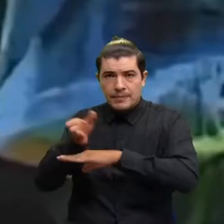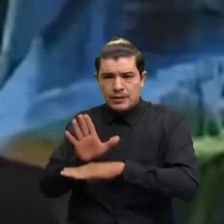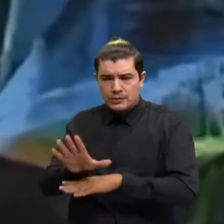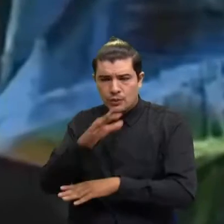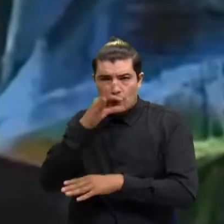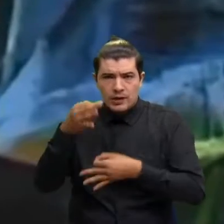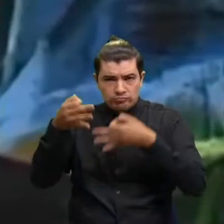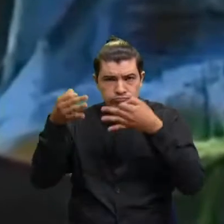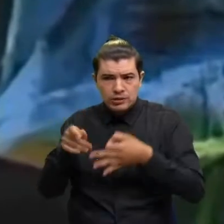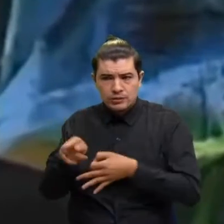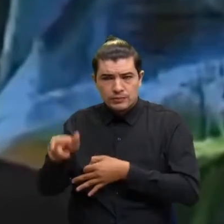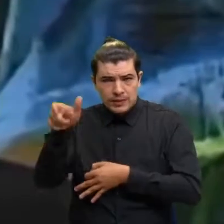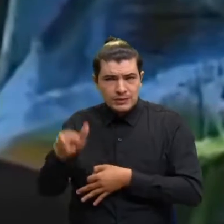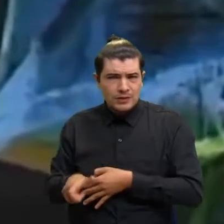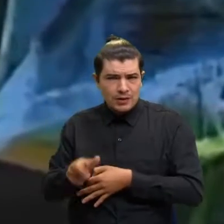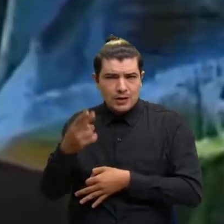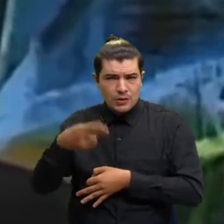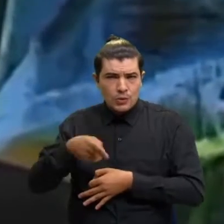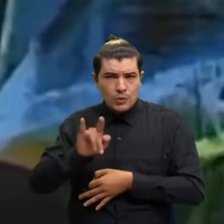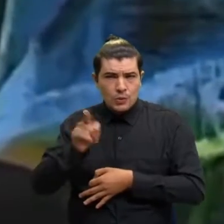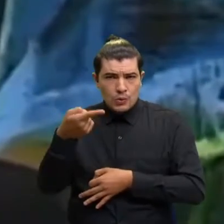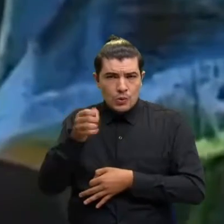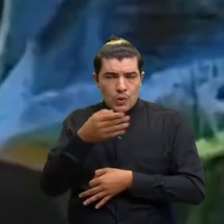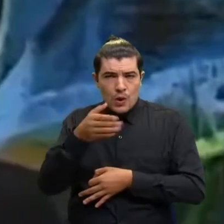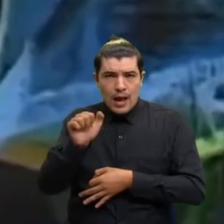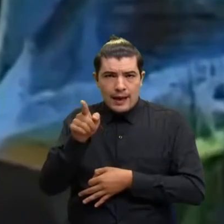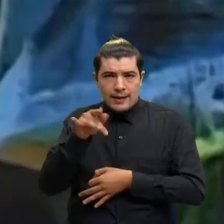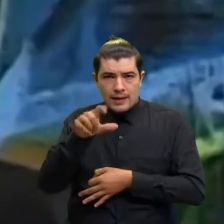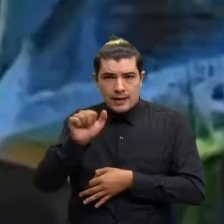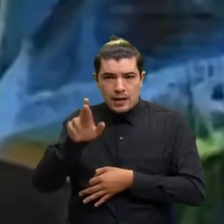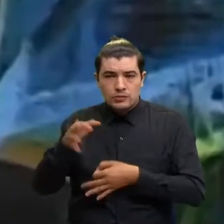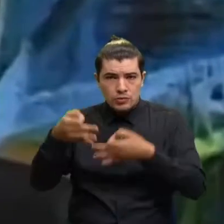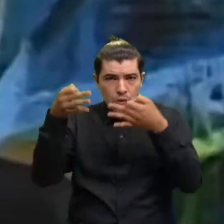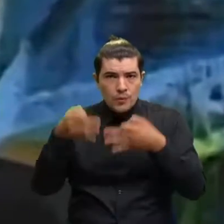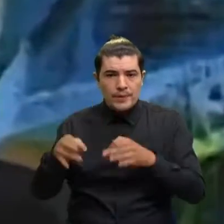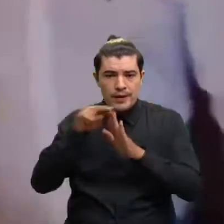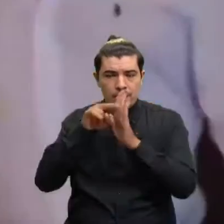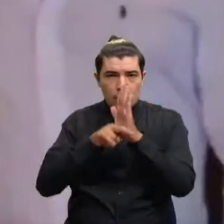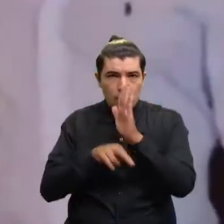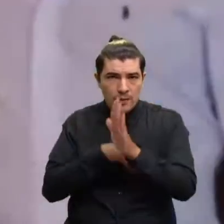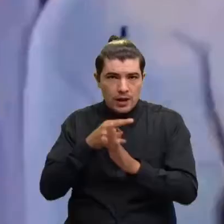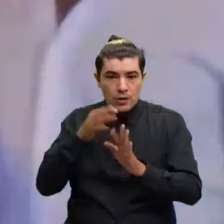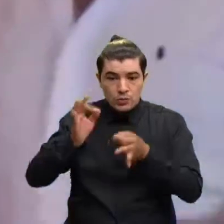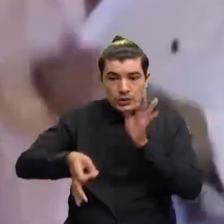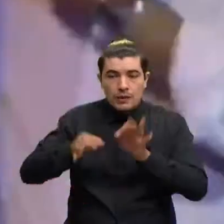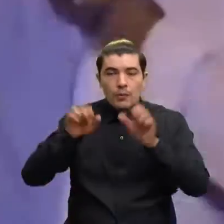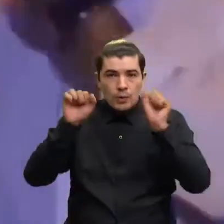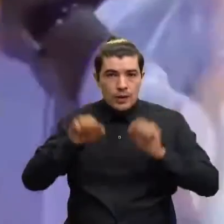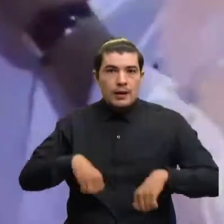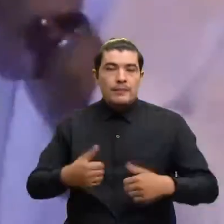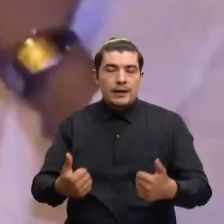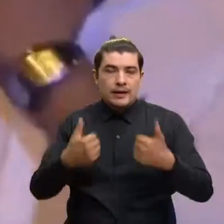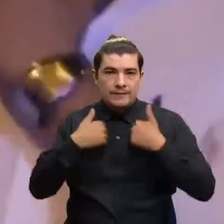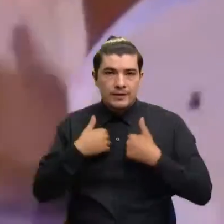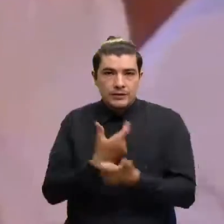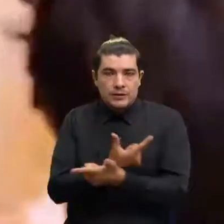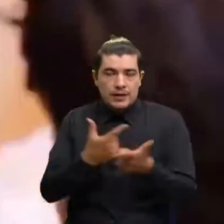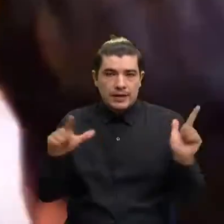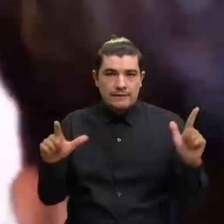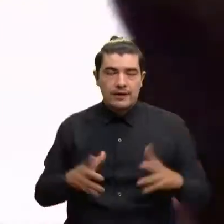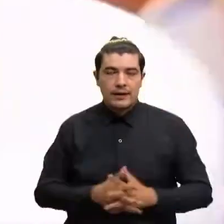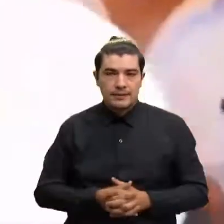cumplido el coronel retirado Hugo Aguilar con todos los requisitos judiciales para acceder al beneficio de la libertad.